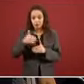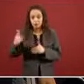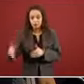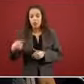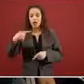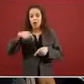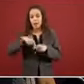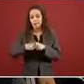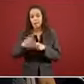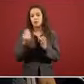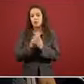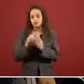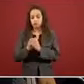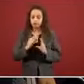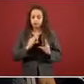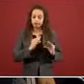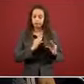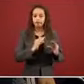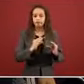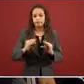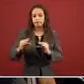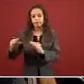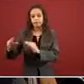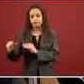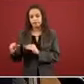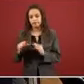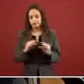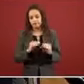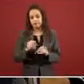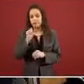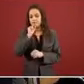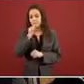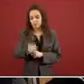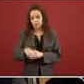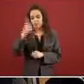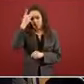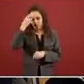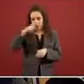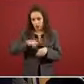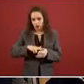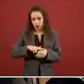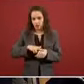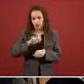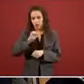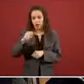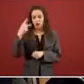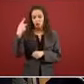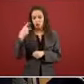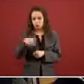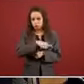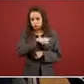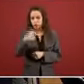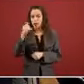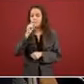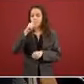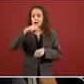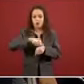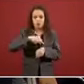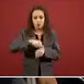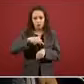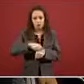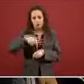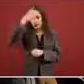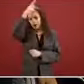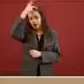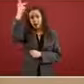a nuestros compañeros trabajadores, tanto los directivos de conducción en la operación como a los médicos y